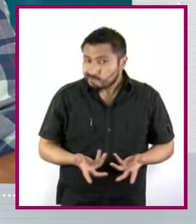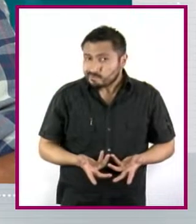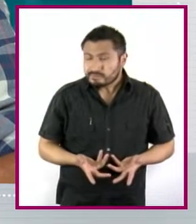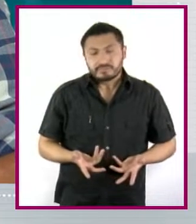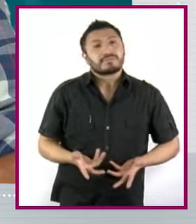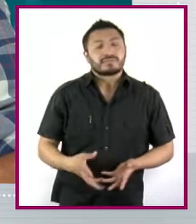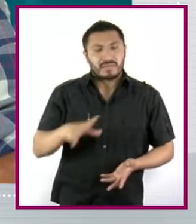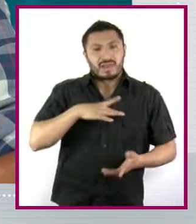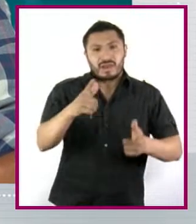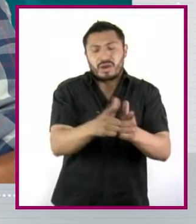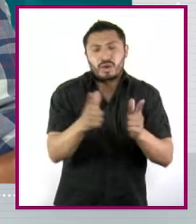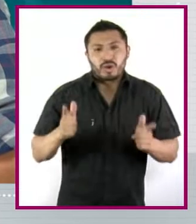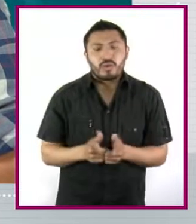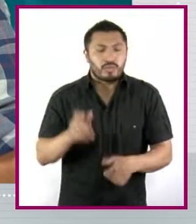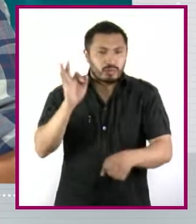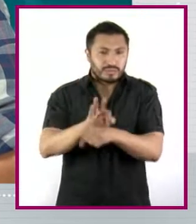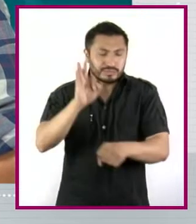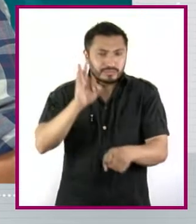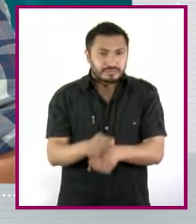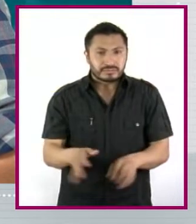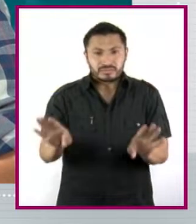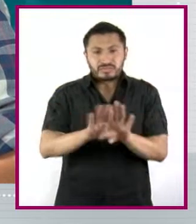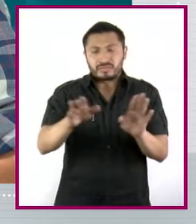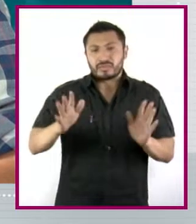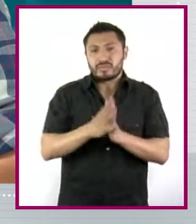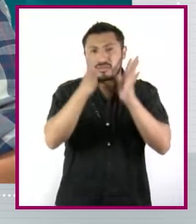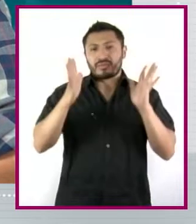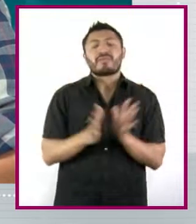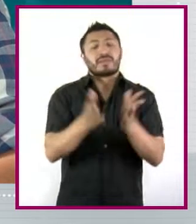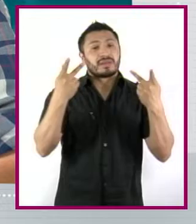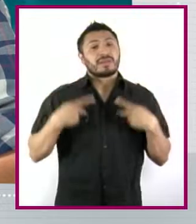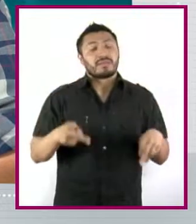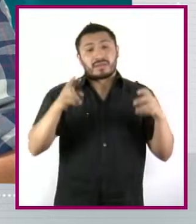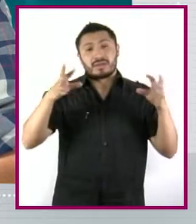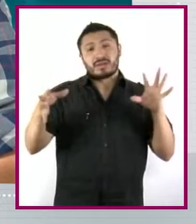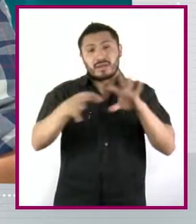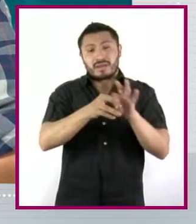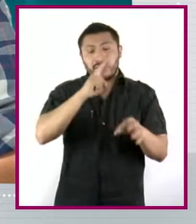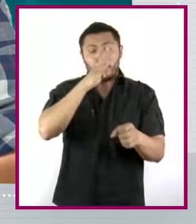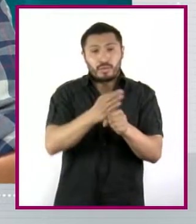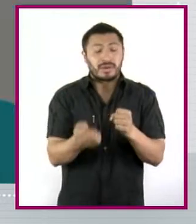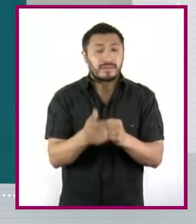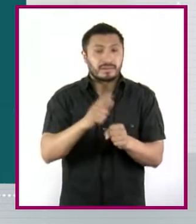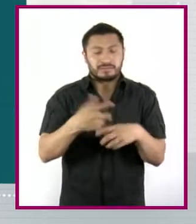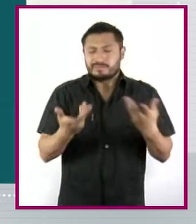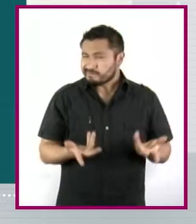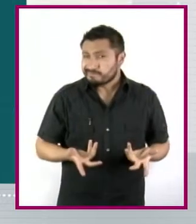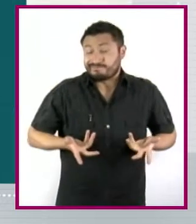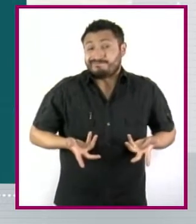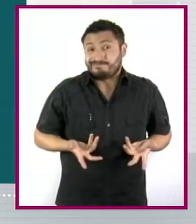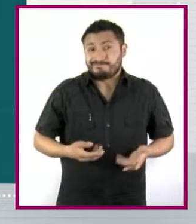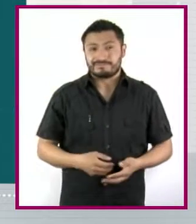grupos comunitarios de autodefensa una muestra de participación ciudadana con responsabilidad social?